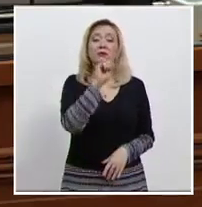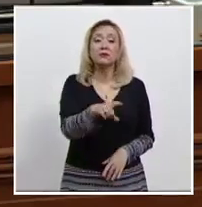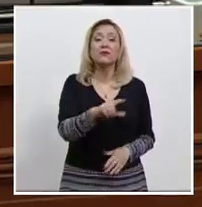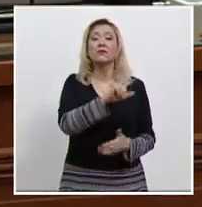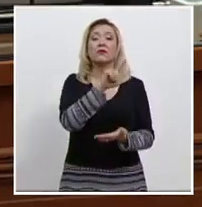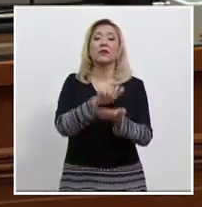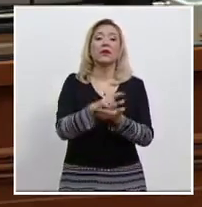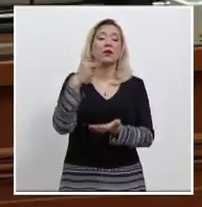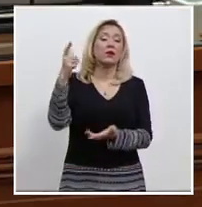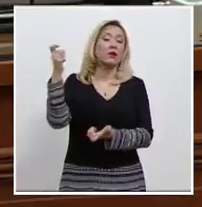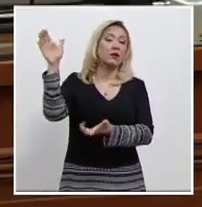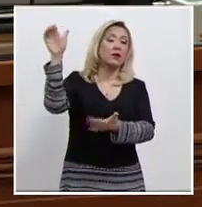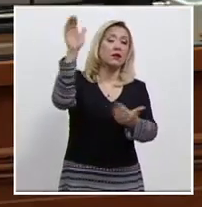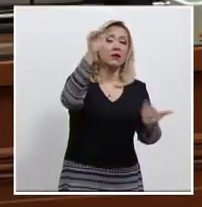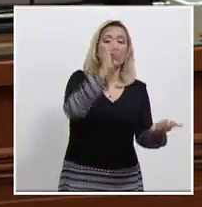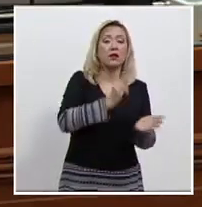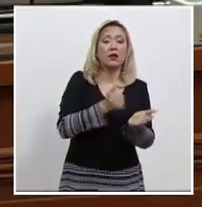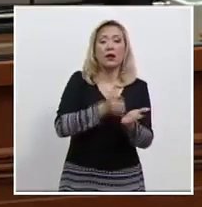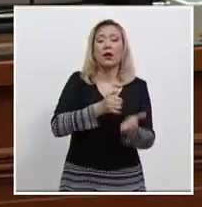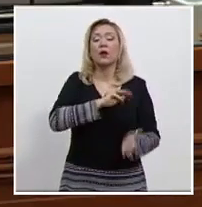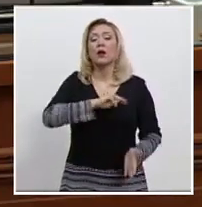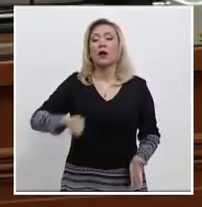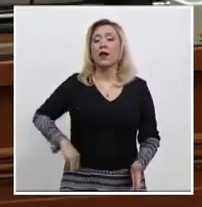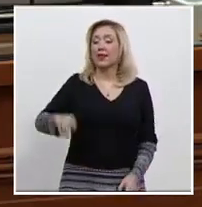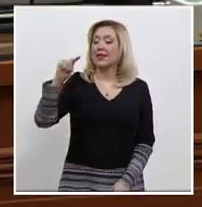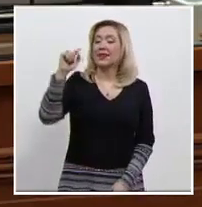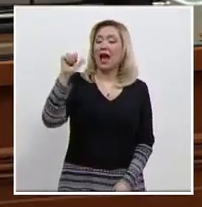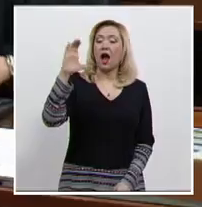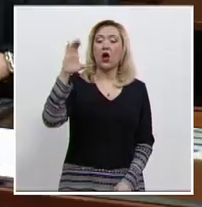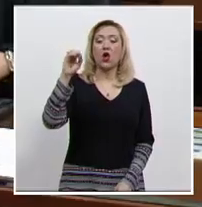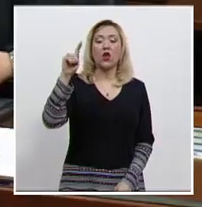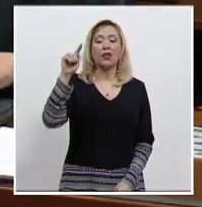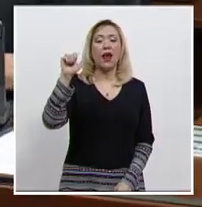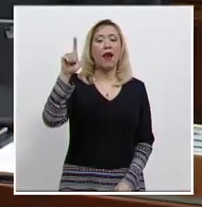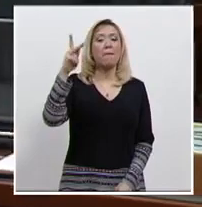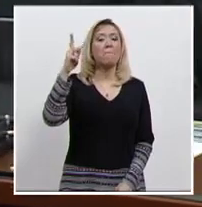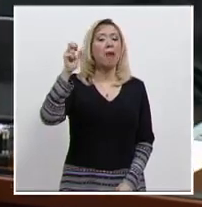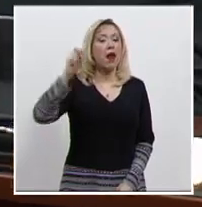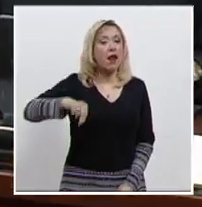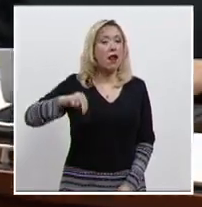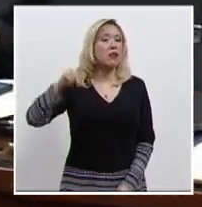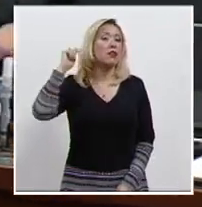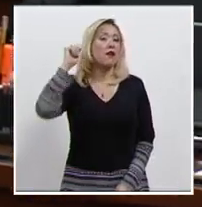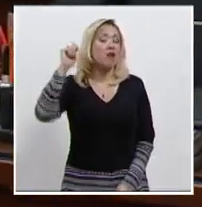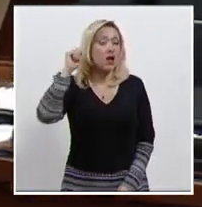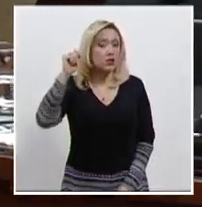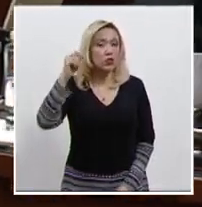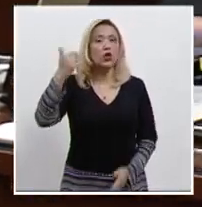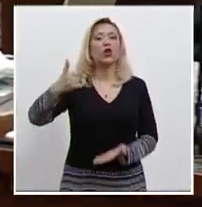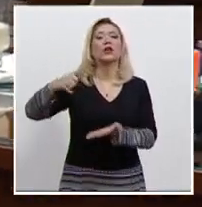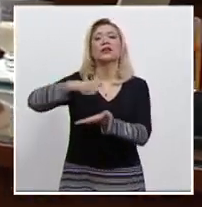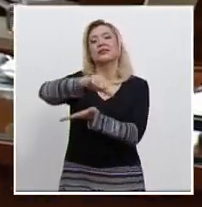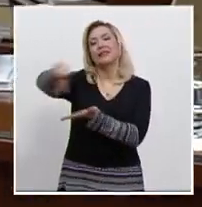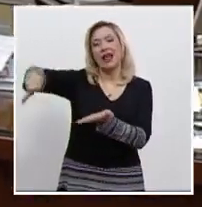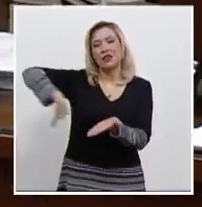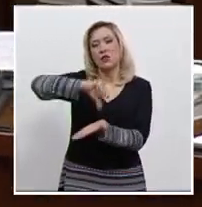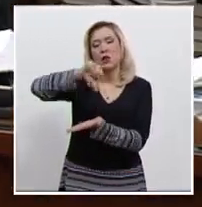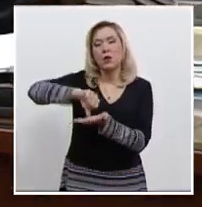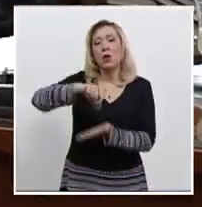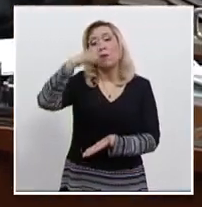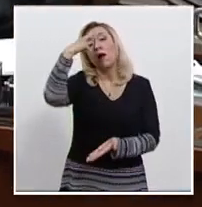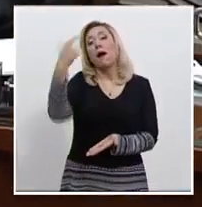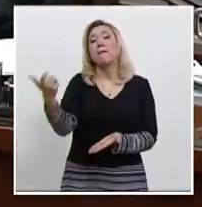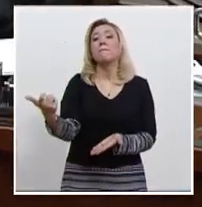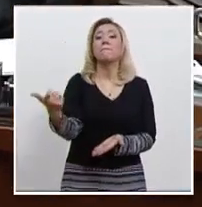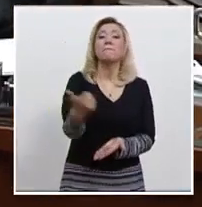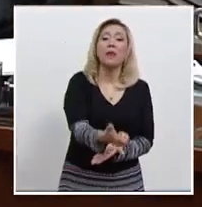las leyes de ingresos de los municipios de Tacotalpan y Centro en Tabasco que establecían un cobro por